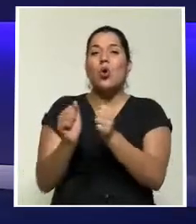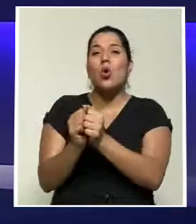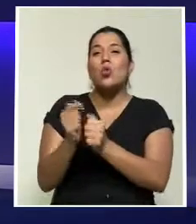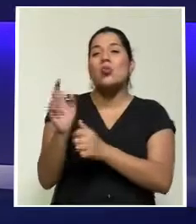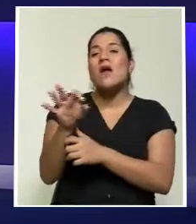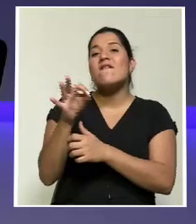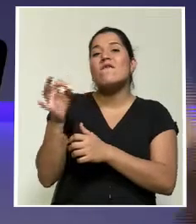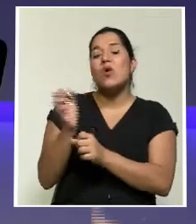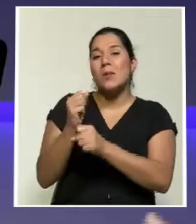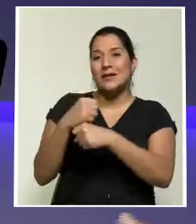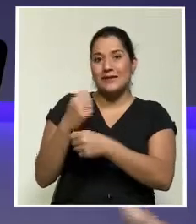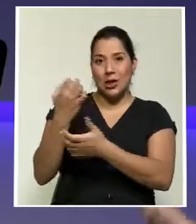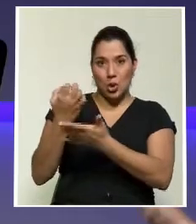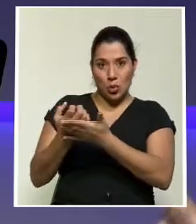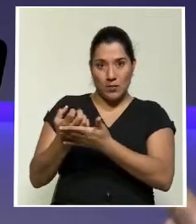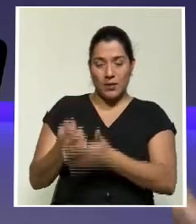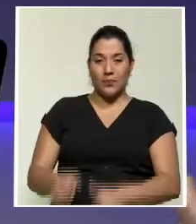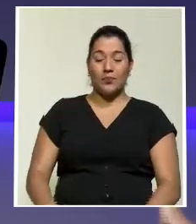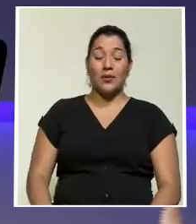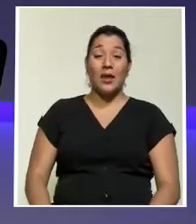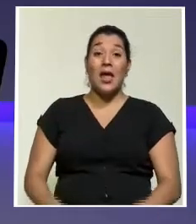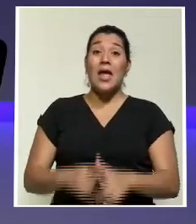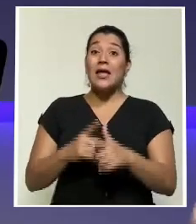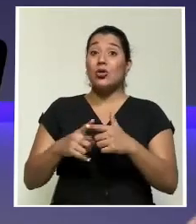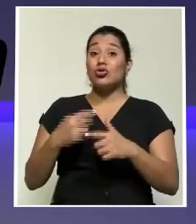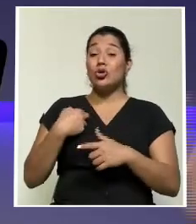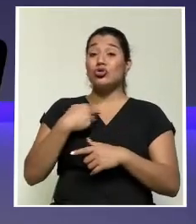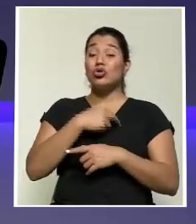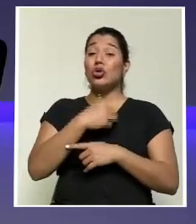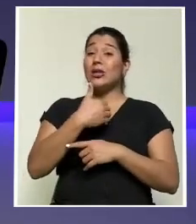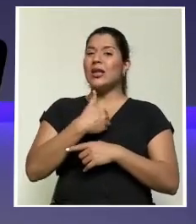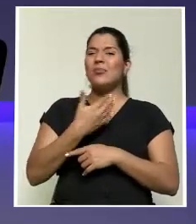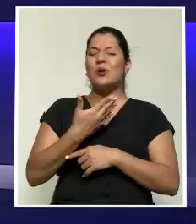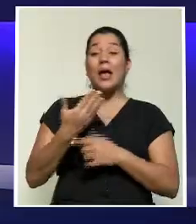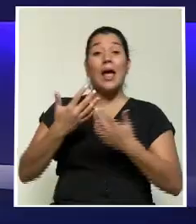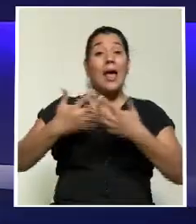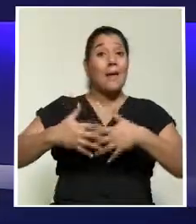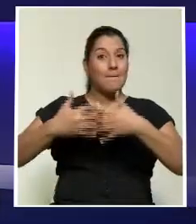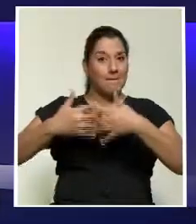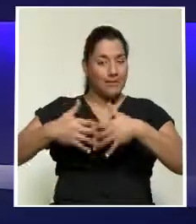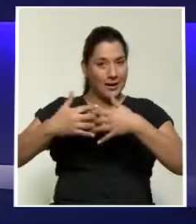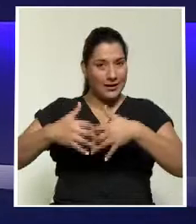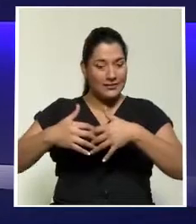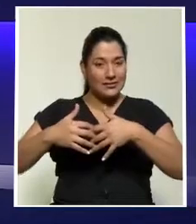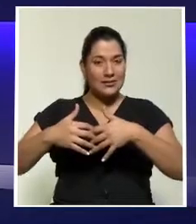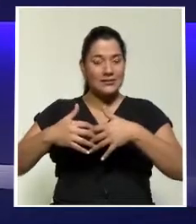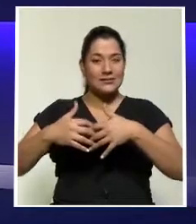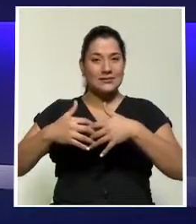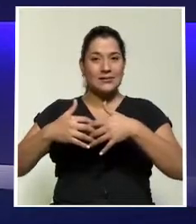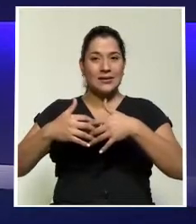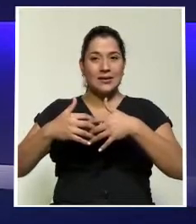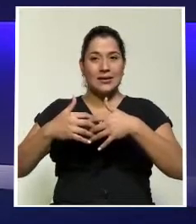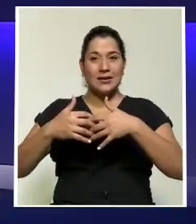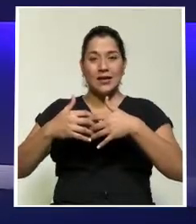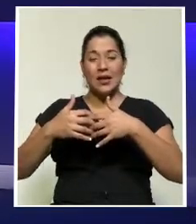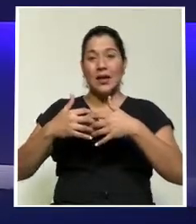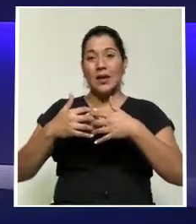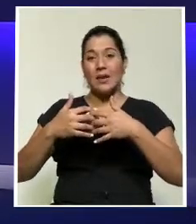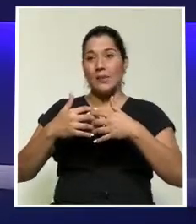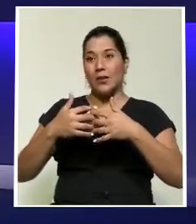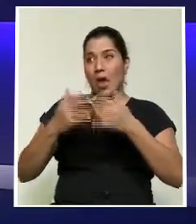economía, la del negocio, ¿verdad? Entonces tenemos empresas que están en un mercado